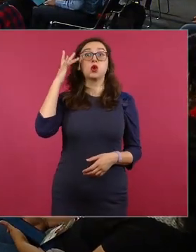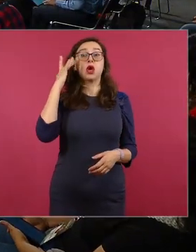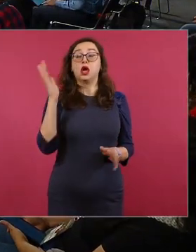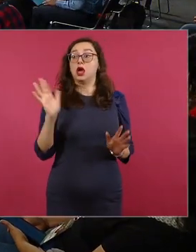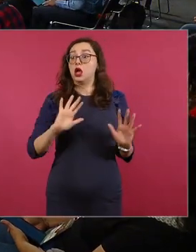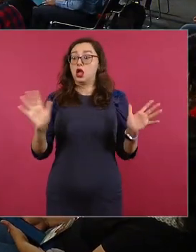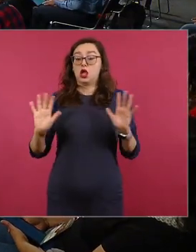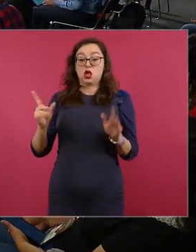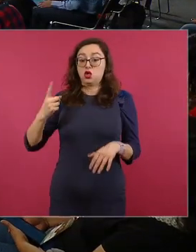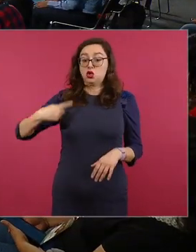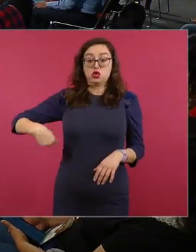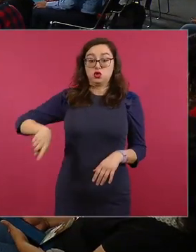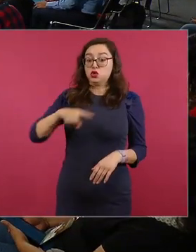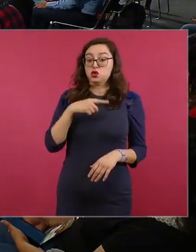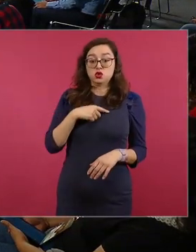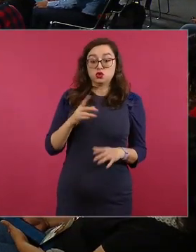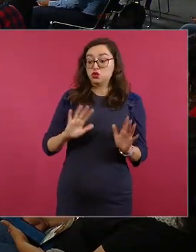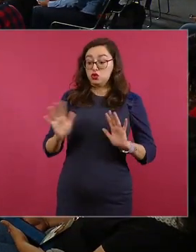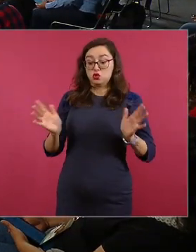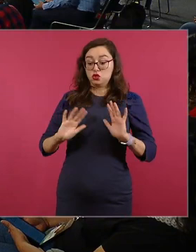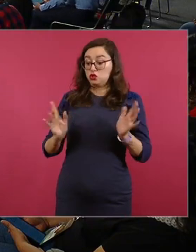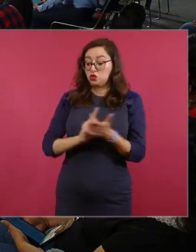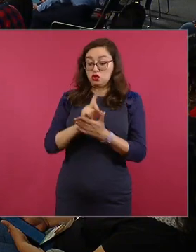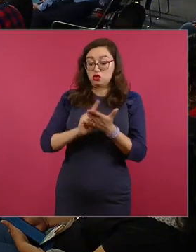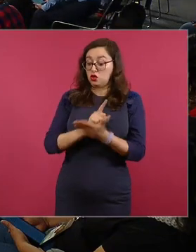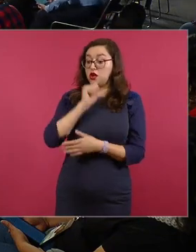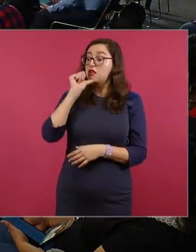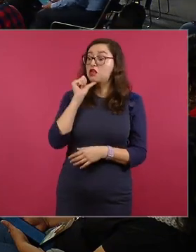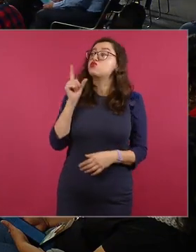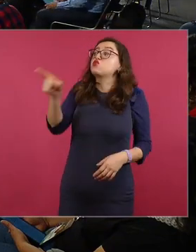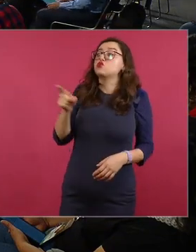cambiar los papeles.